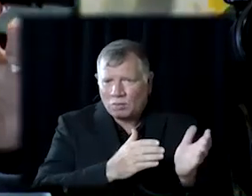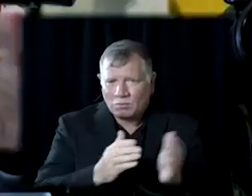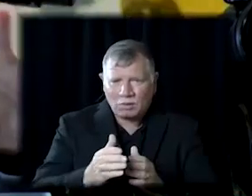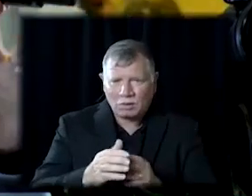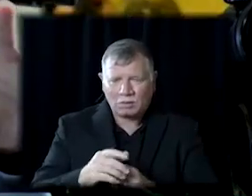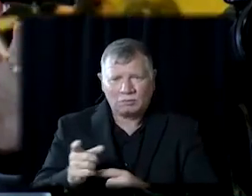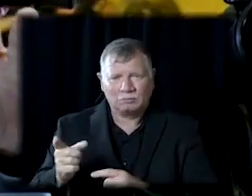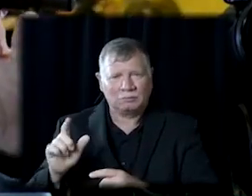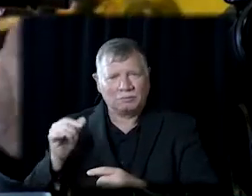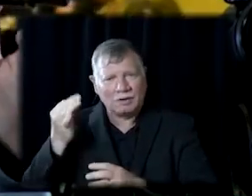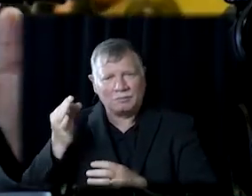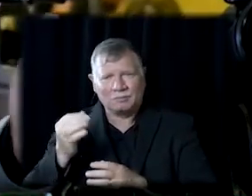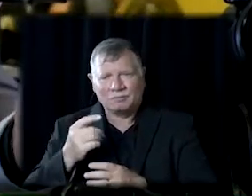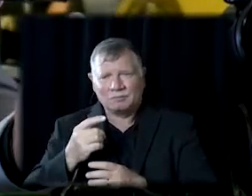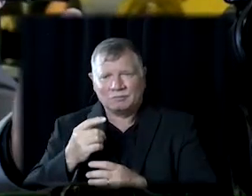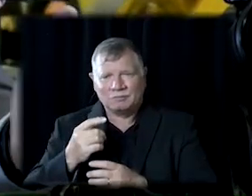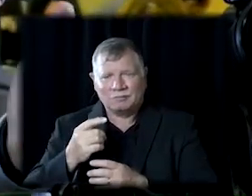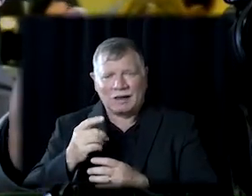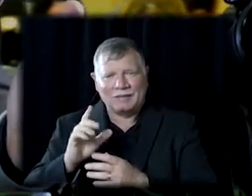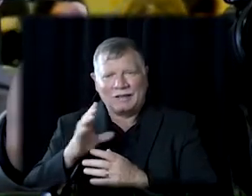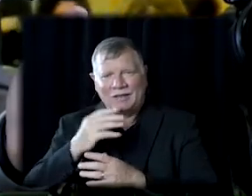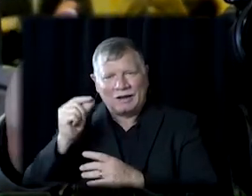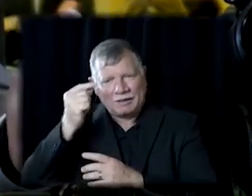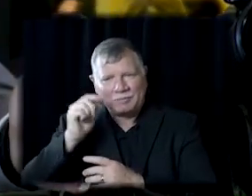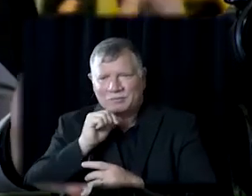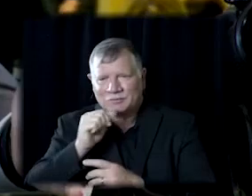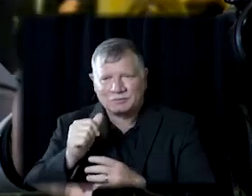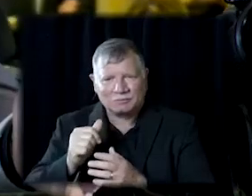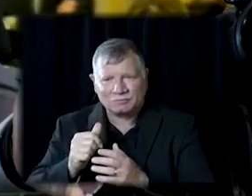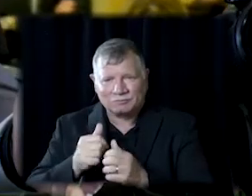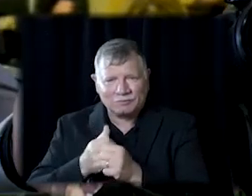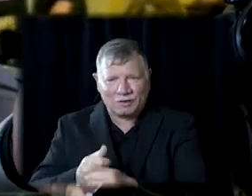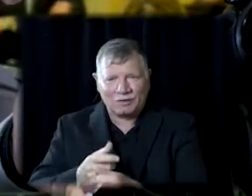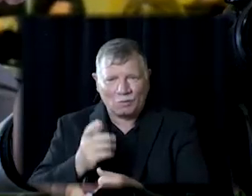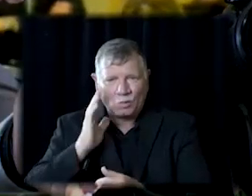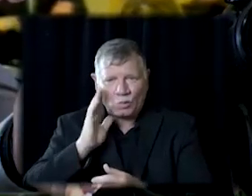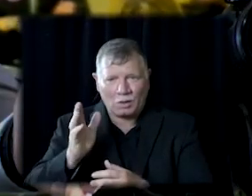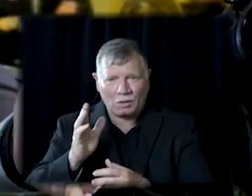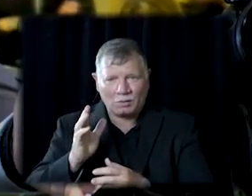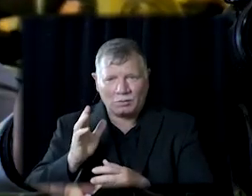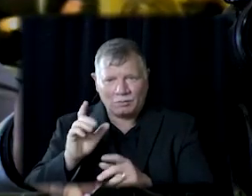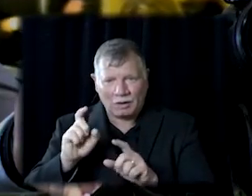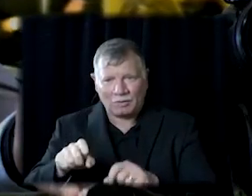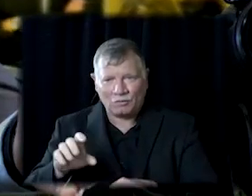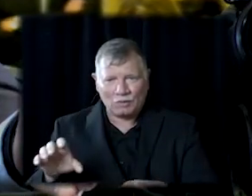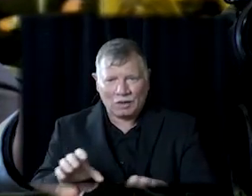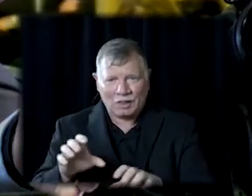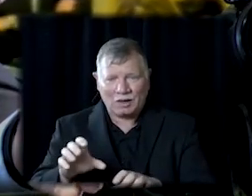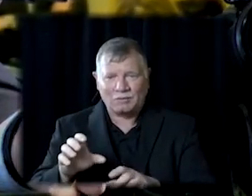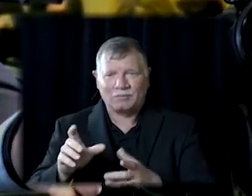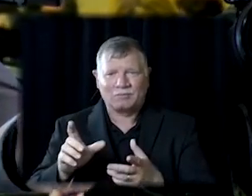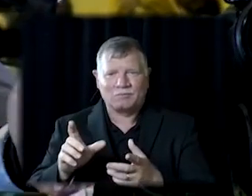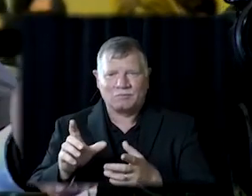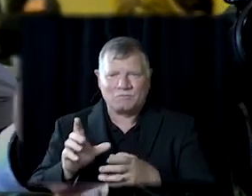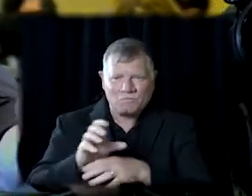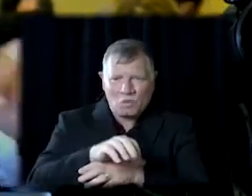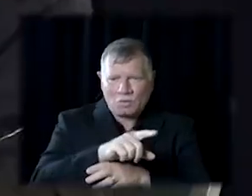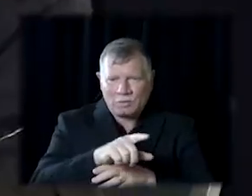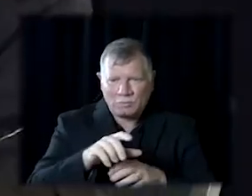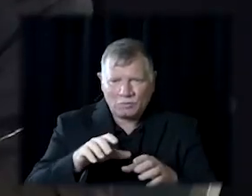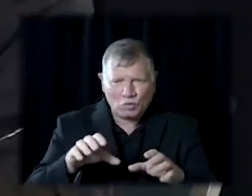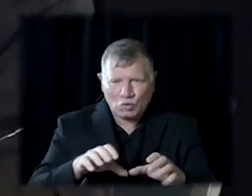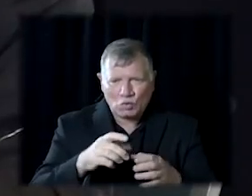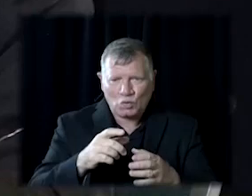partes del plan fiscal y si en efecto en algún momento van a tomar una medida concreta para que puedan hacer el cumplimiento?